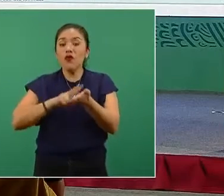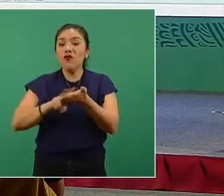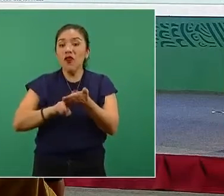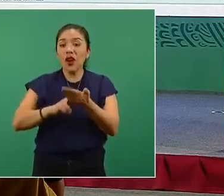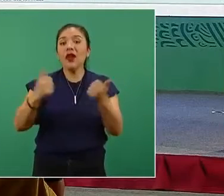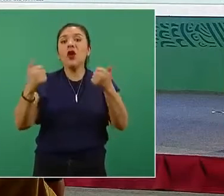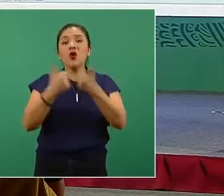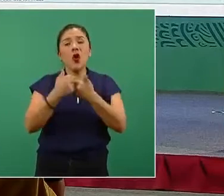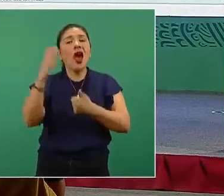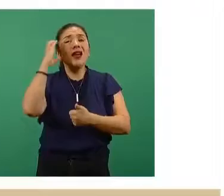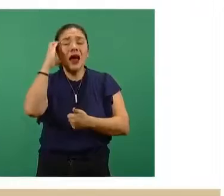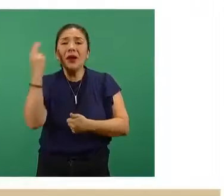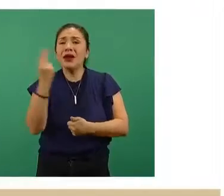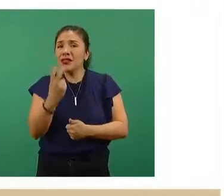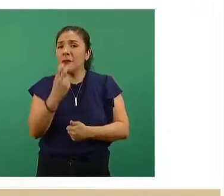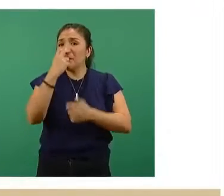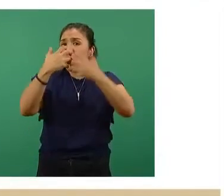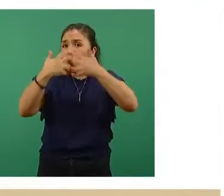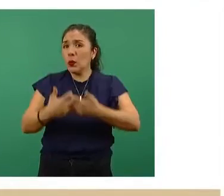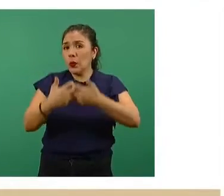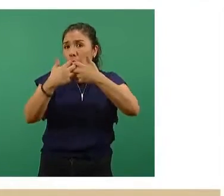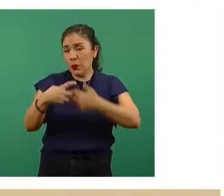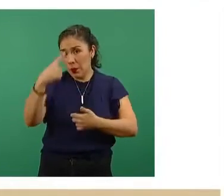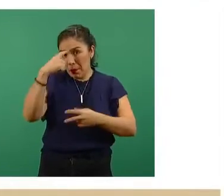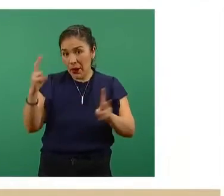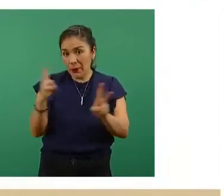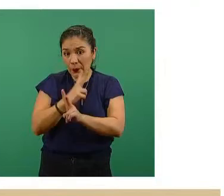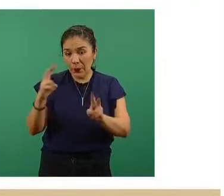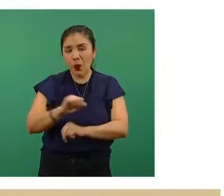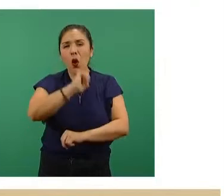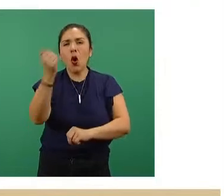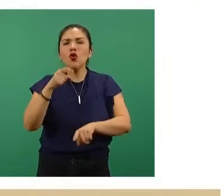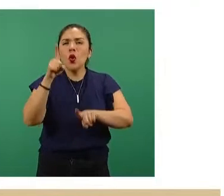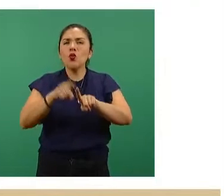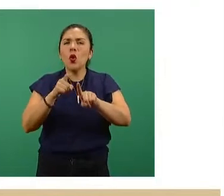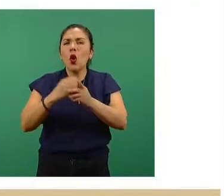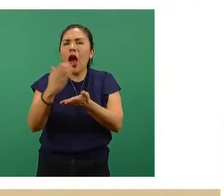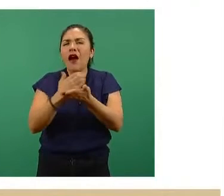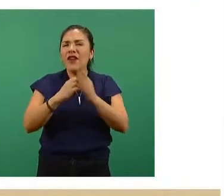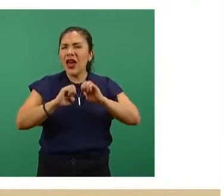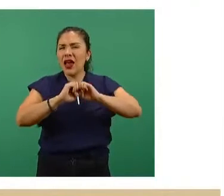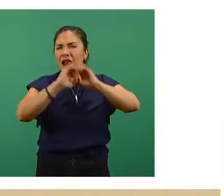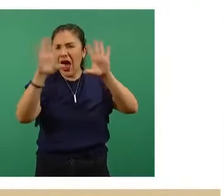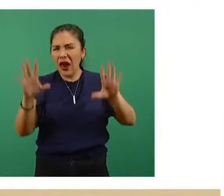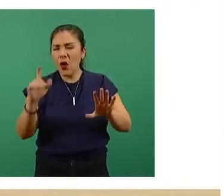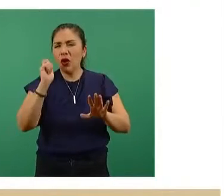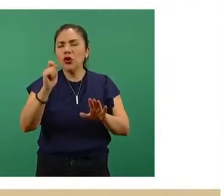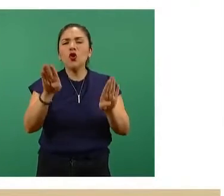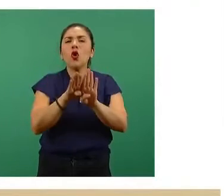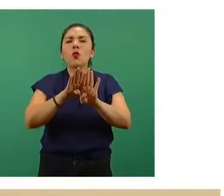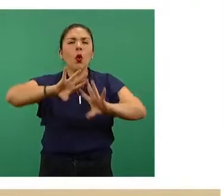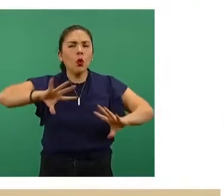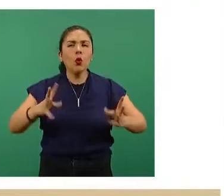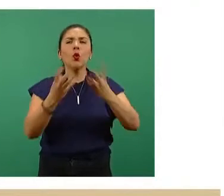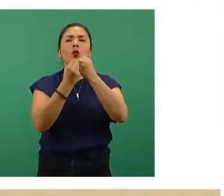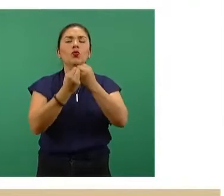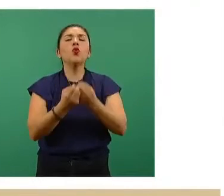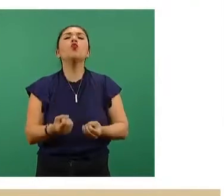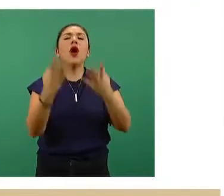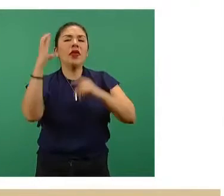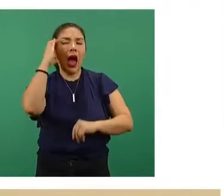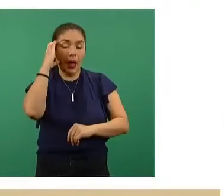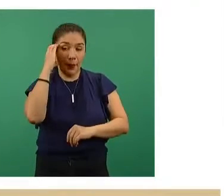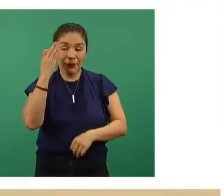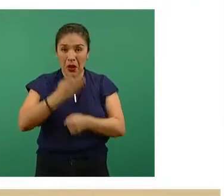cama con ventilador; y obviamente en la línea crema oscura, pues el total de ambas camas. Y lo que hemos estado viendo y